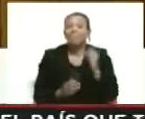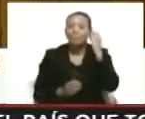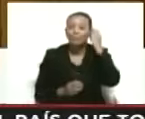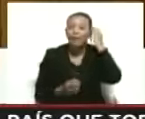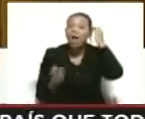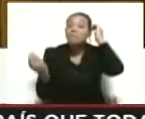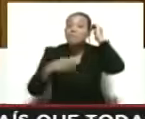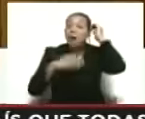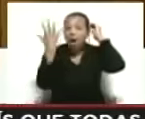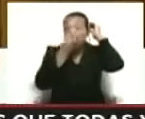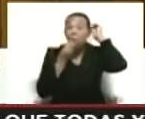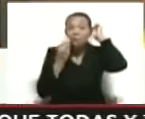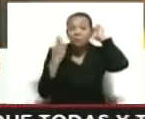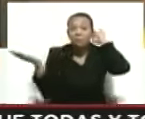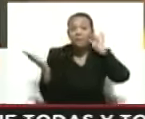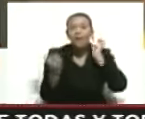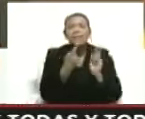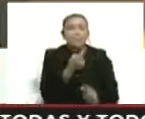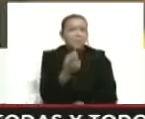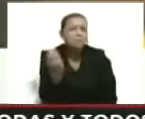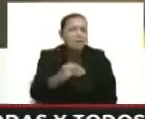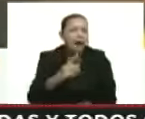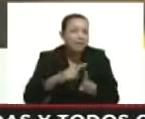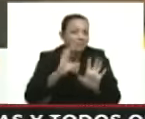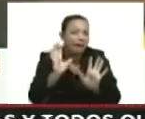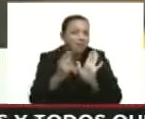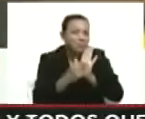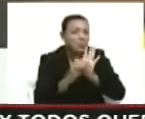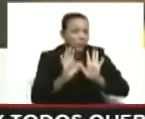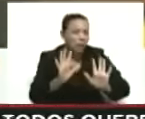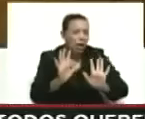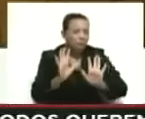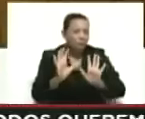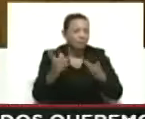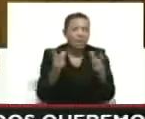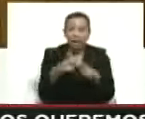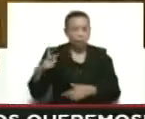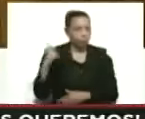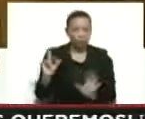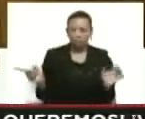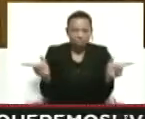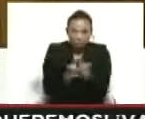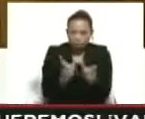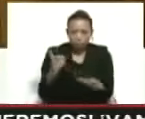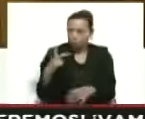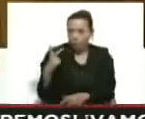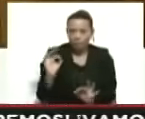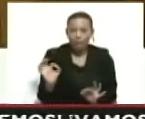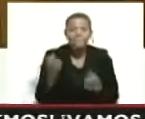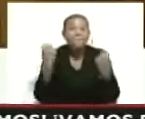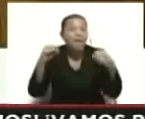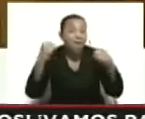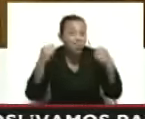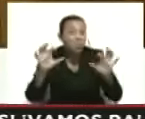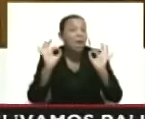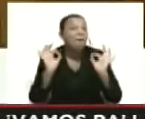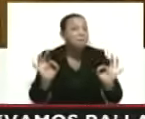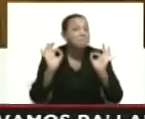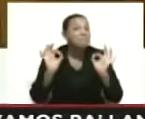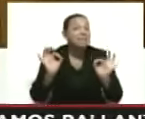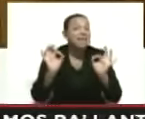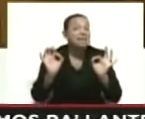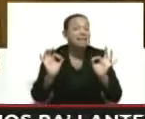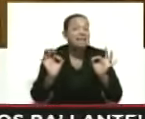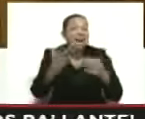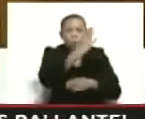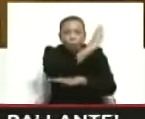Además, joven. Y les voy a decir algo, no, está fuera de orden, pero voy a cerrar con esto. Preparémonos para la sesión especial de cuando los